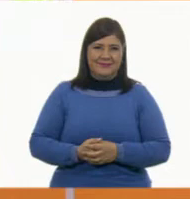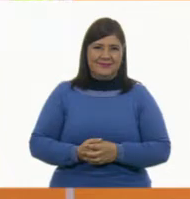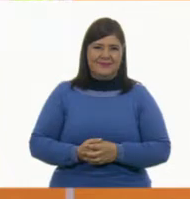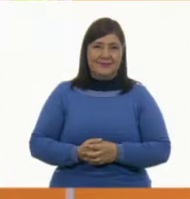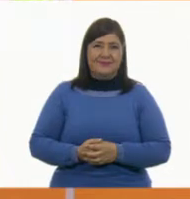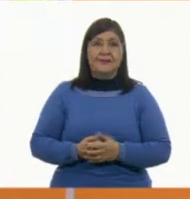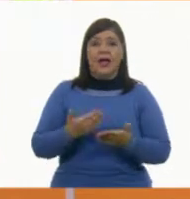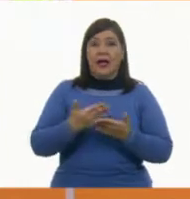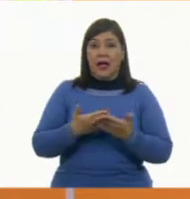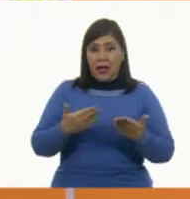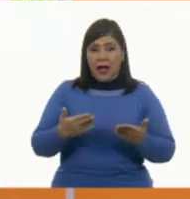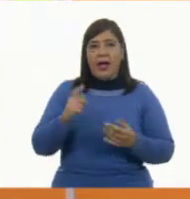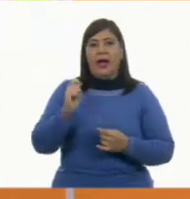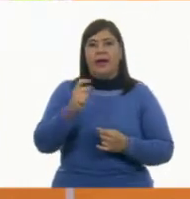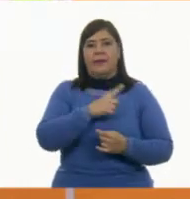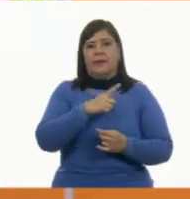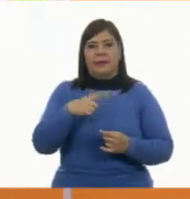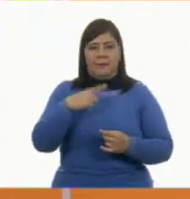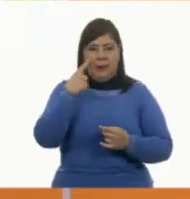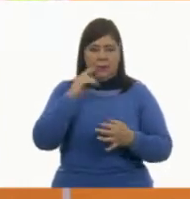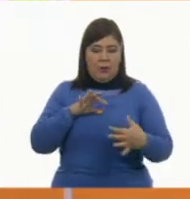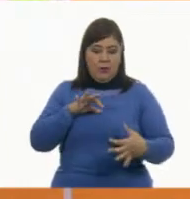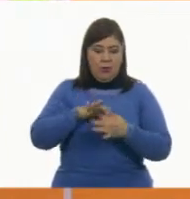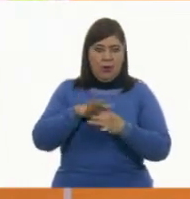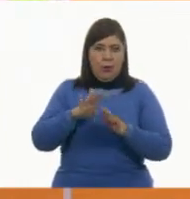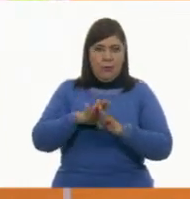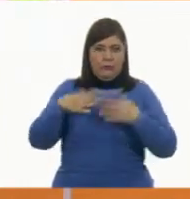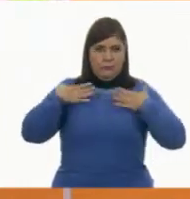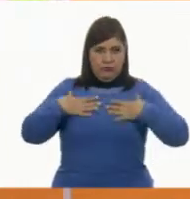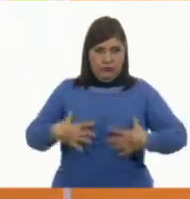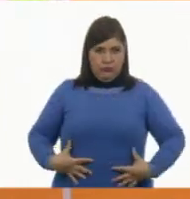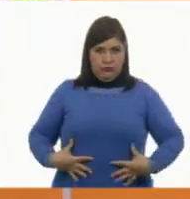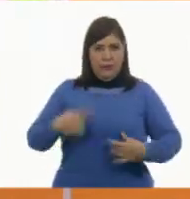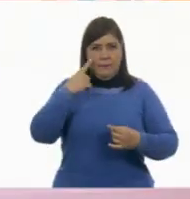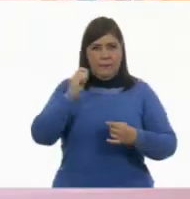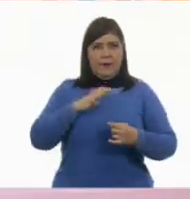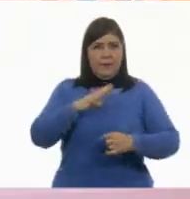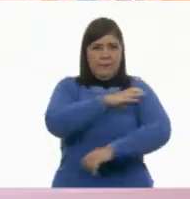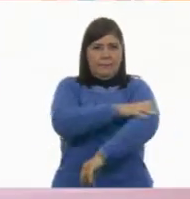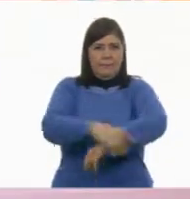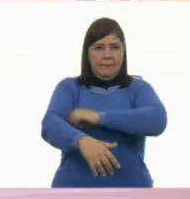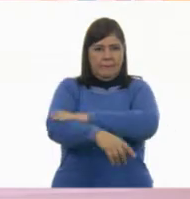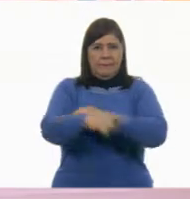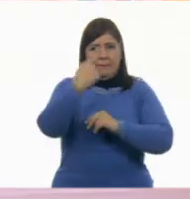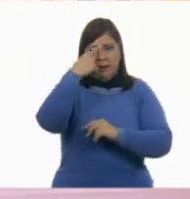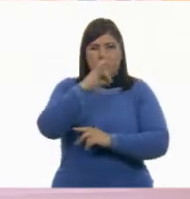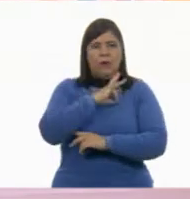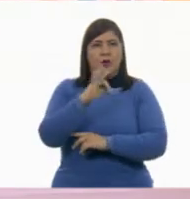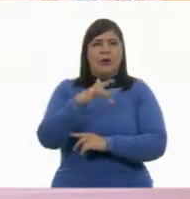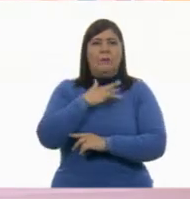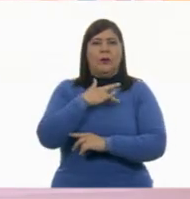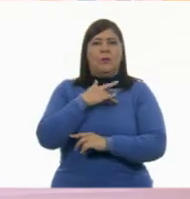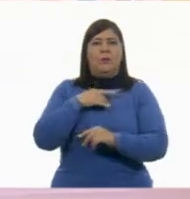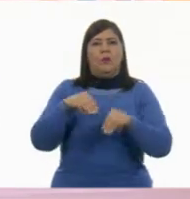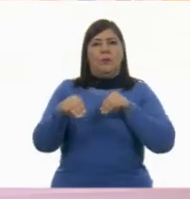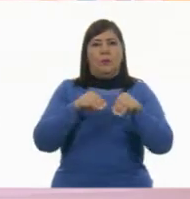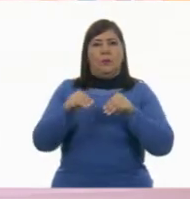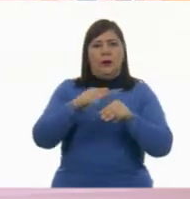otro. Ahora vamos a combinar un poquito el tronco con los brazos y vamos a moverlos en diagonal, ¿ok? Vamos en diagonal hacia un